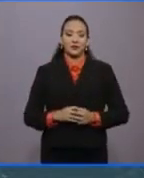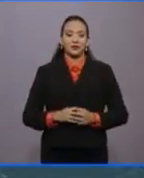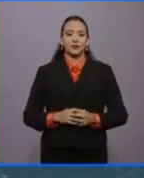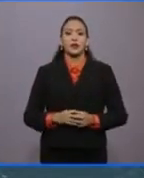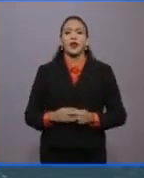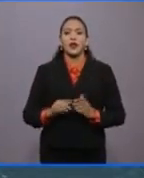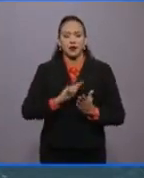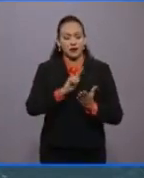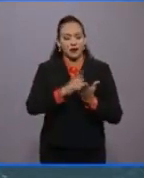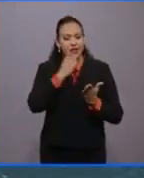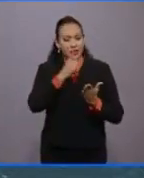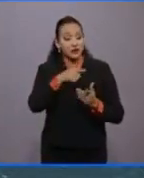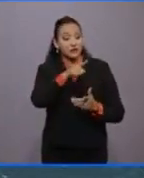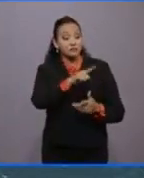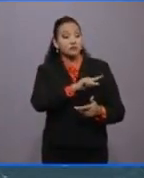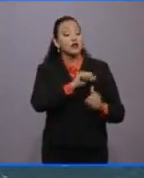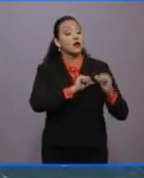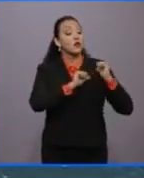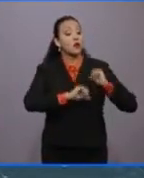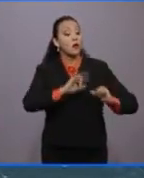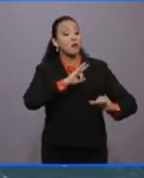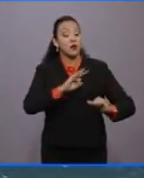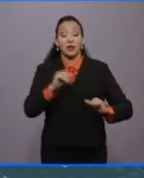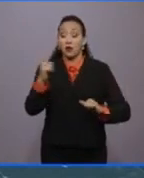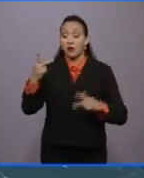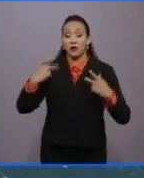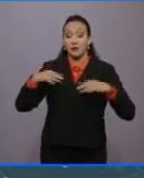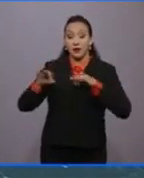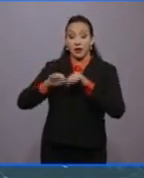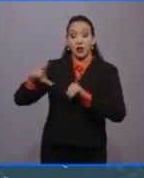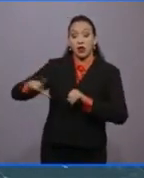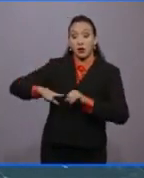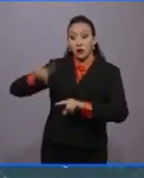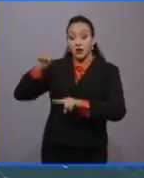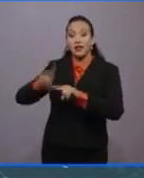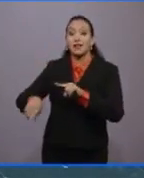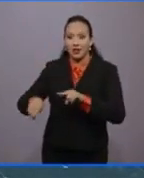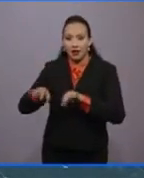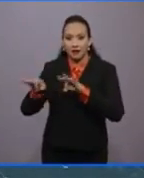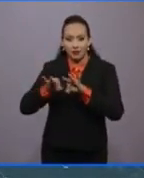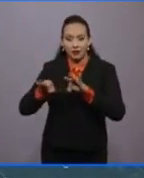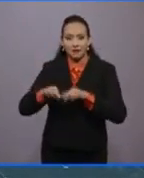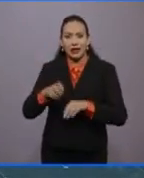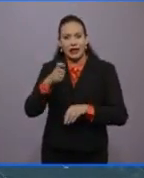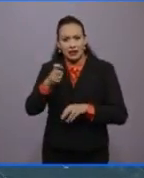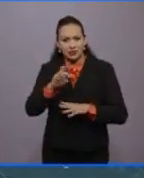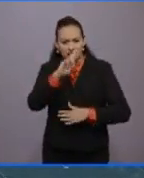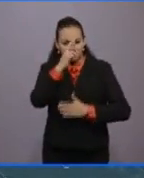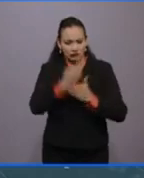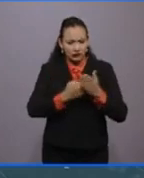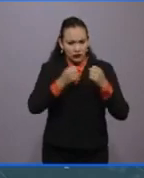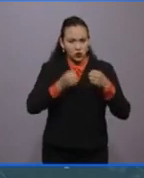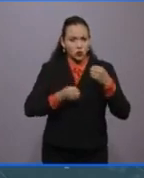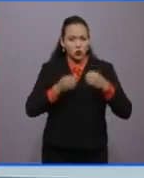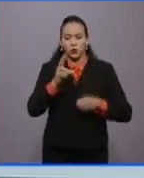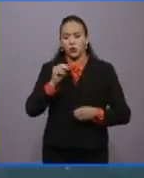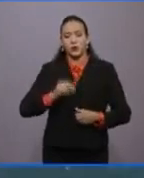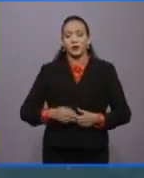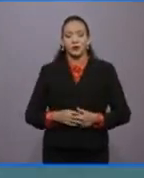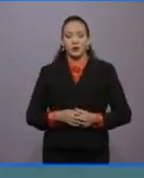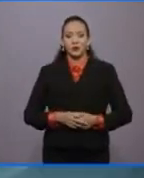Disposición que faculta a la autoridad para suspender a un servidor público bajo proceso administrativo no viola el principio de seguridad